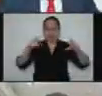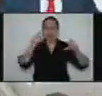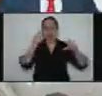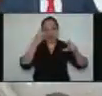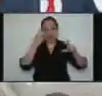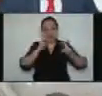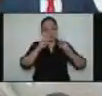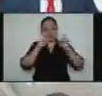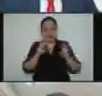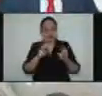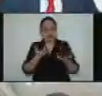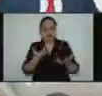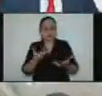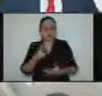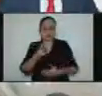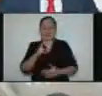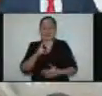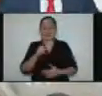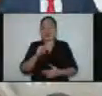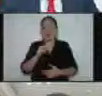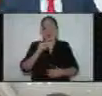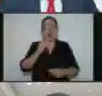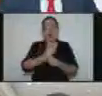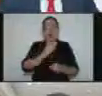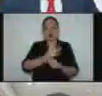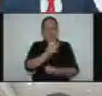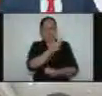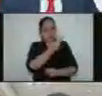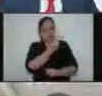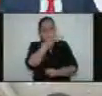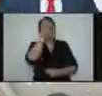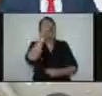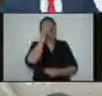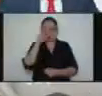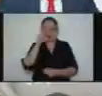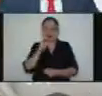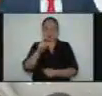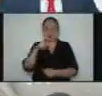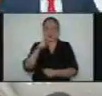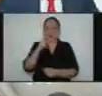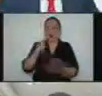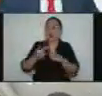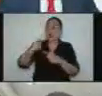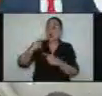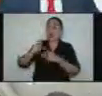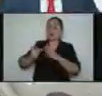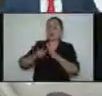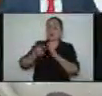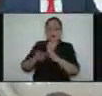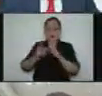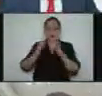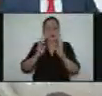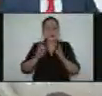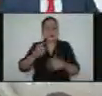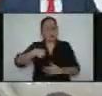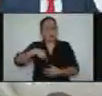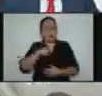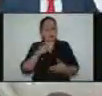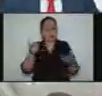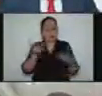que no se está de acuerdo. Creo que lo hemos hecho en otras ocasiones en donde hacemos